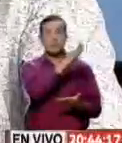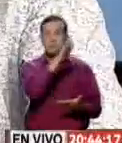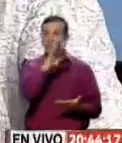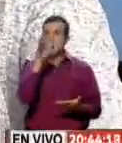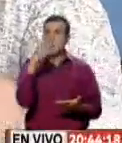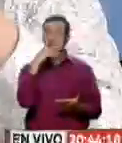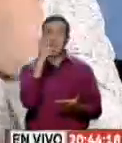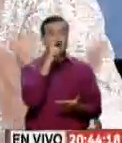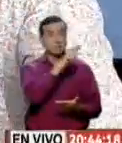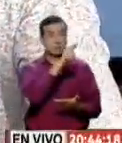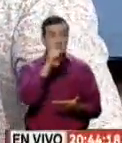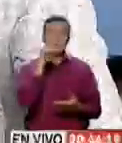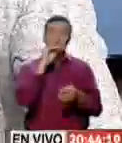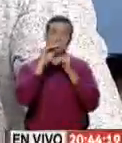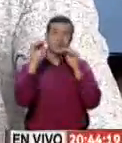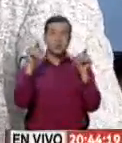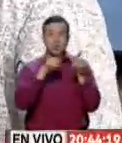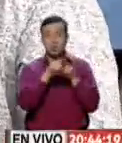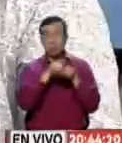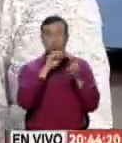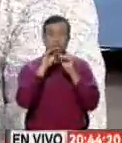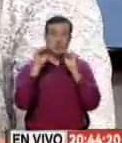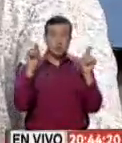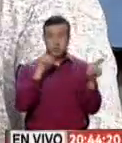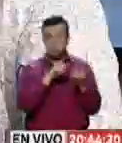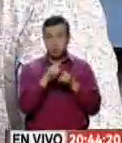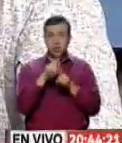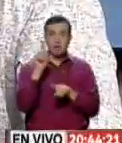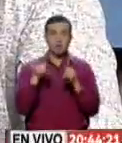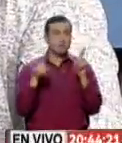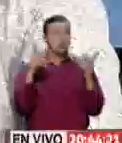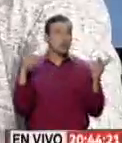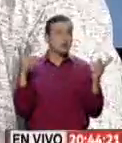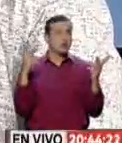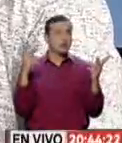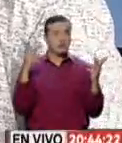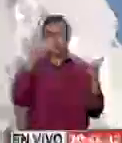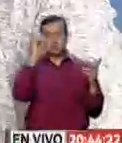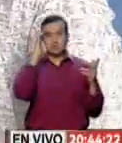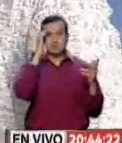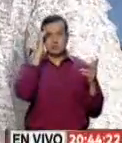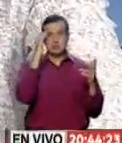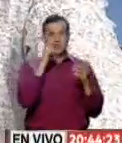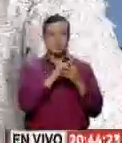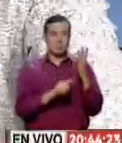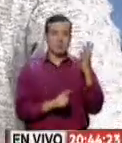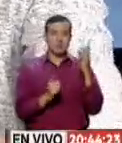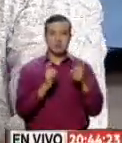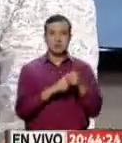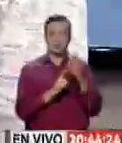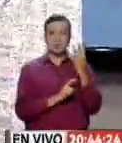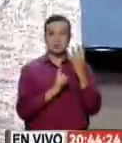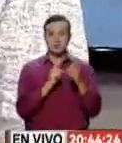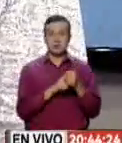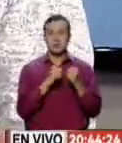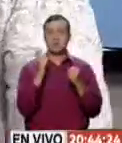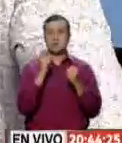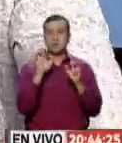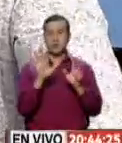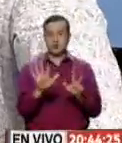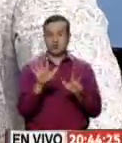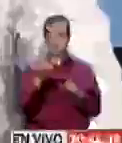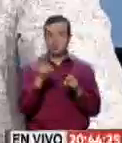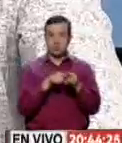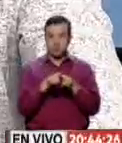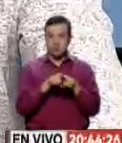en cada panadería, difundiendo el concurso. Ajá. Al comienzo teníamos pesadillas, te confieso, porque teníamos 4 inscritos. Teníamos que tener mínimo 8 para el